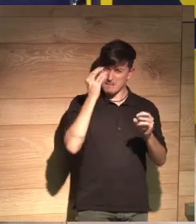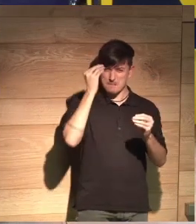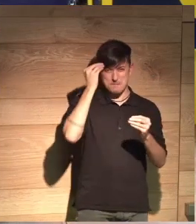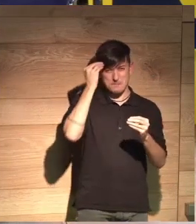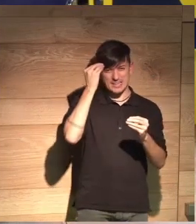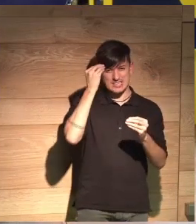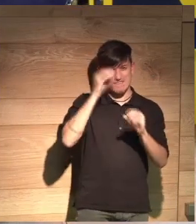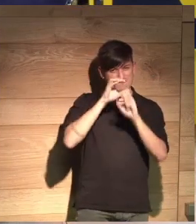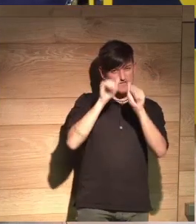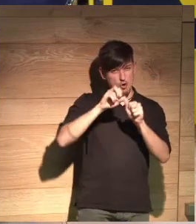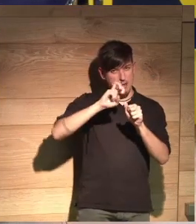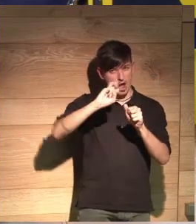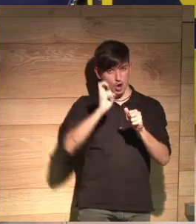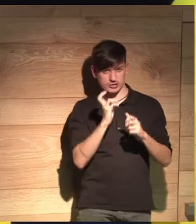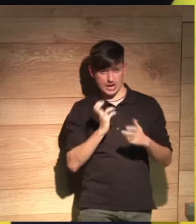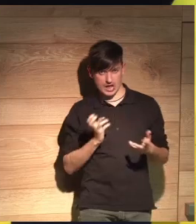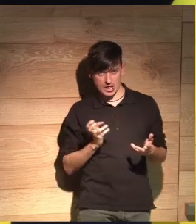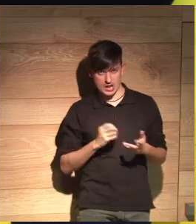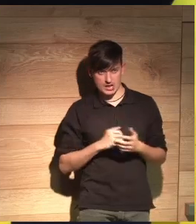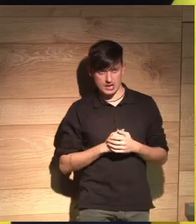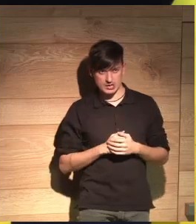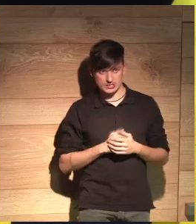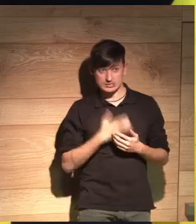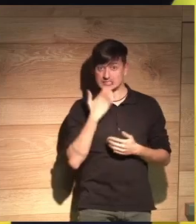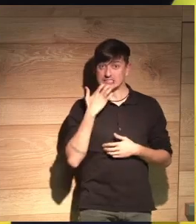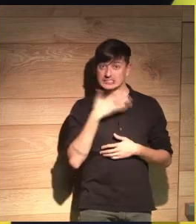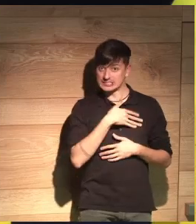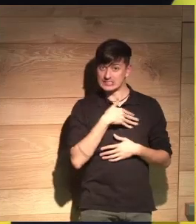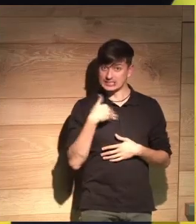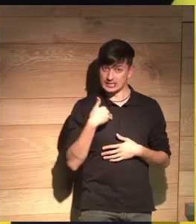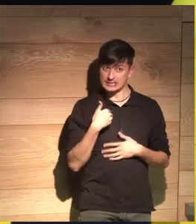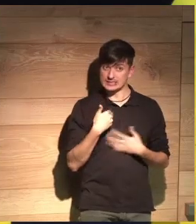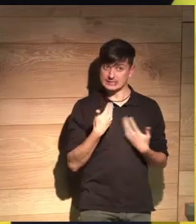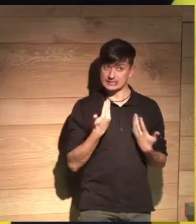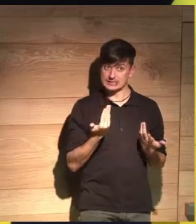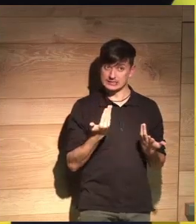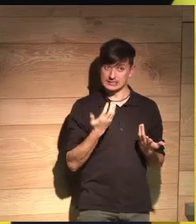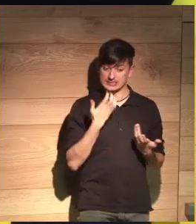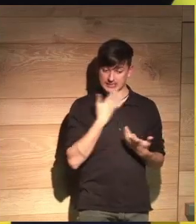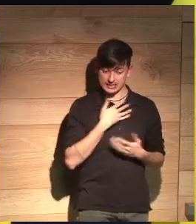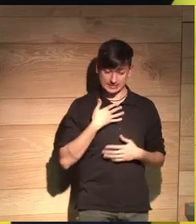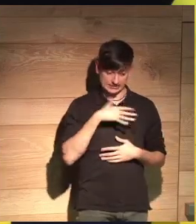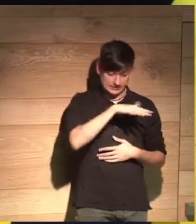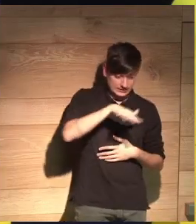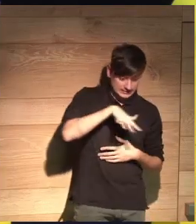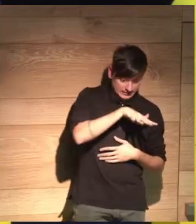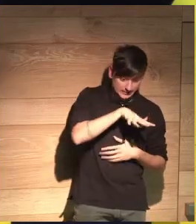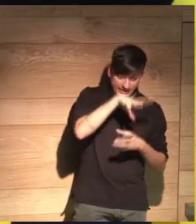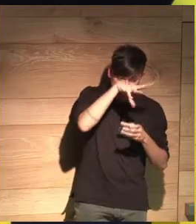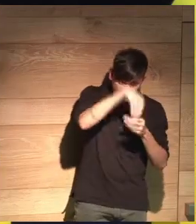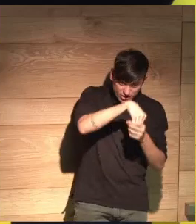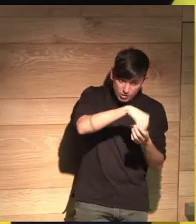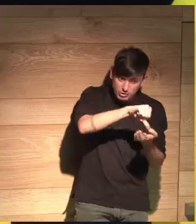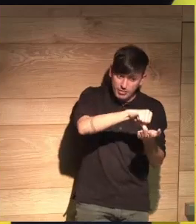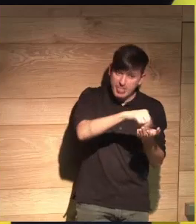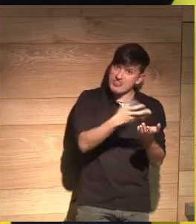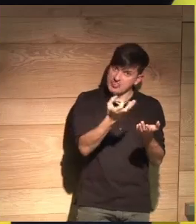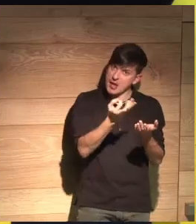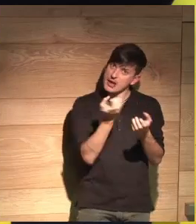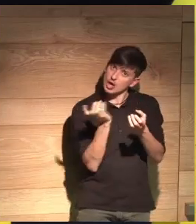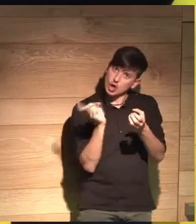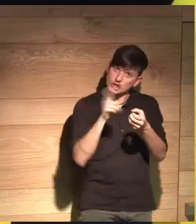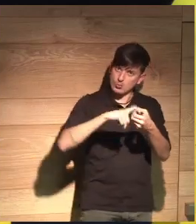a esa edad de ciudadanía y que si quieres tener un trou una un lugar en la ciudad tienes que contribuir